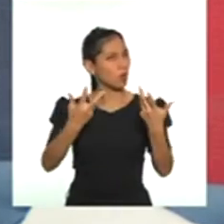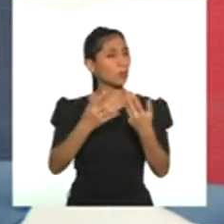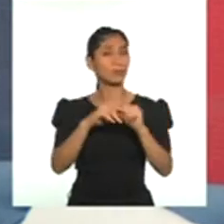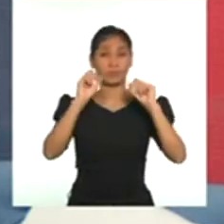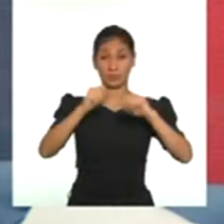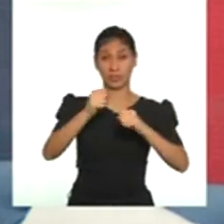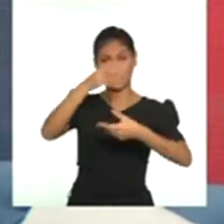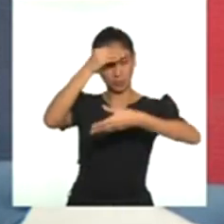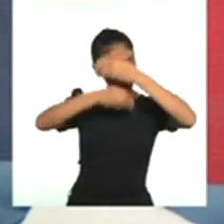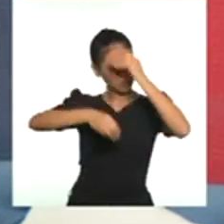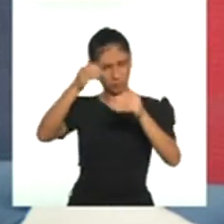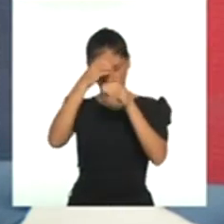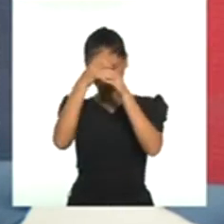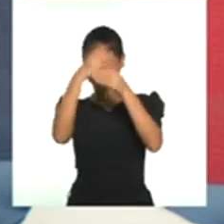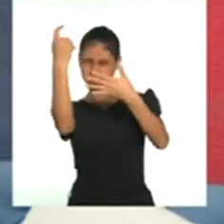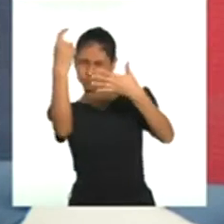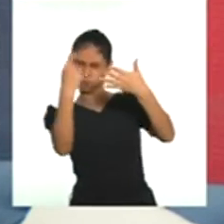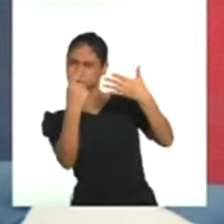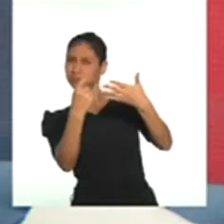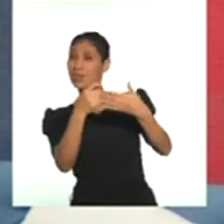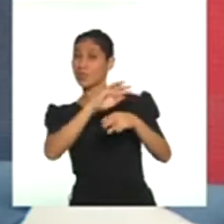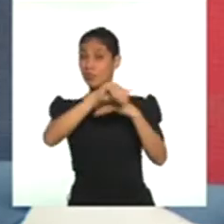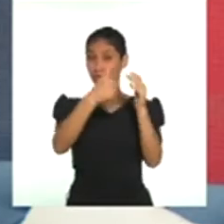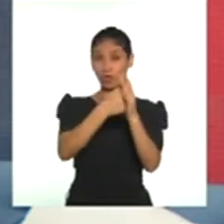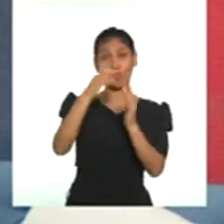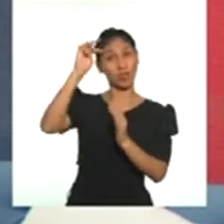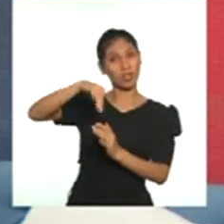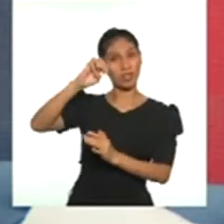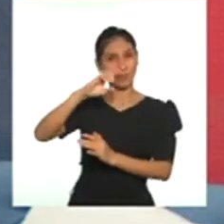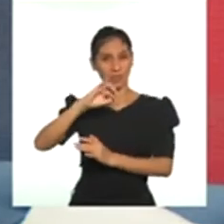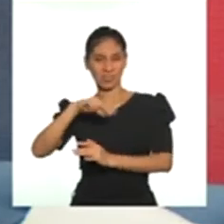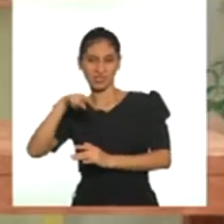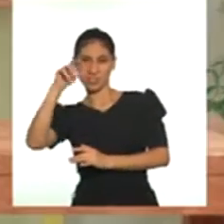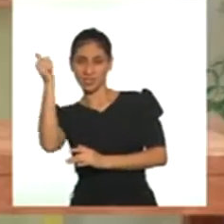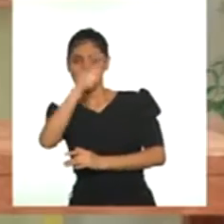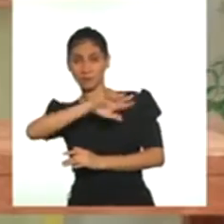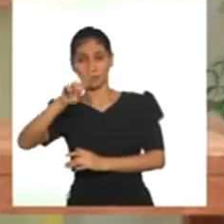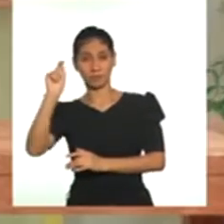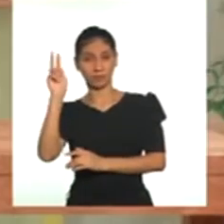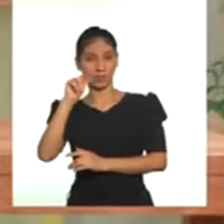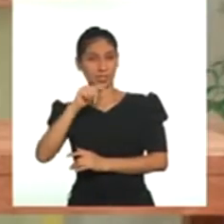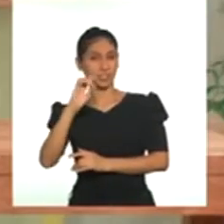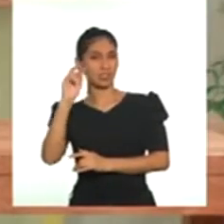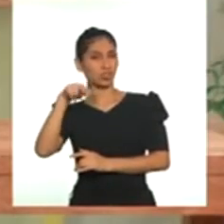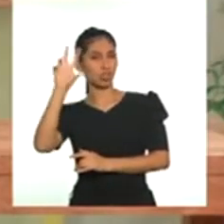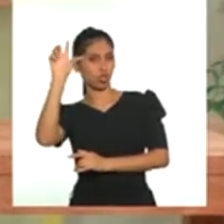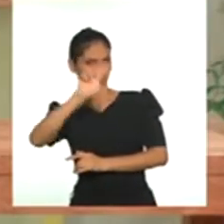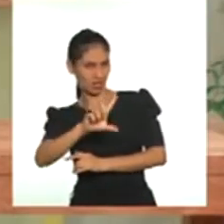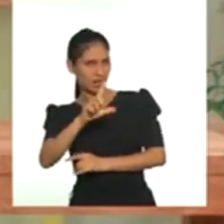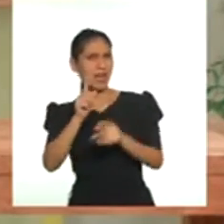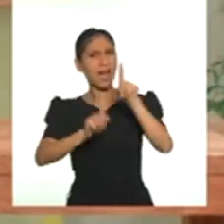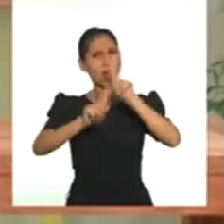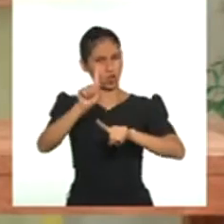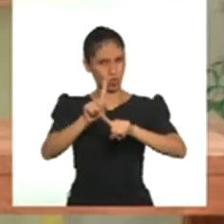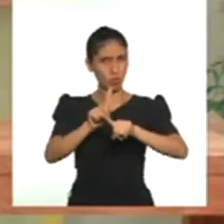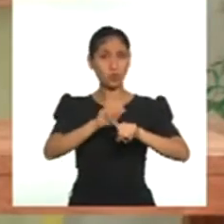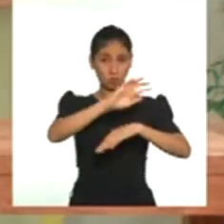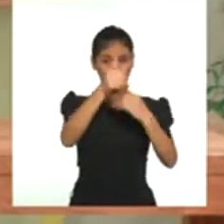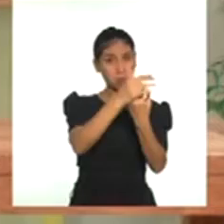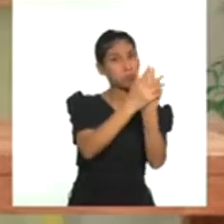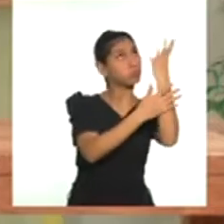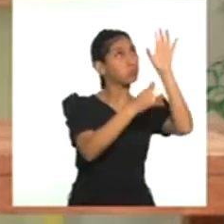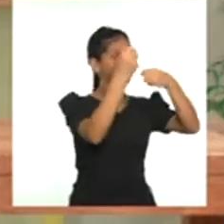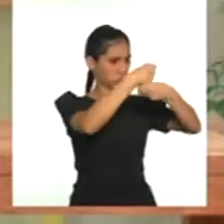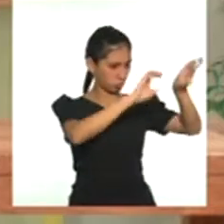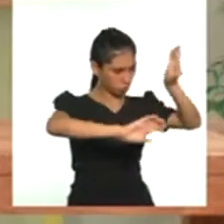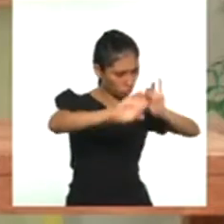conocimiento de la medicina tradicional es una súper mega buena alternativa. Muchos la utilizan como medicina preventiva y otros